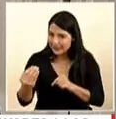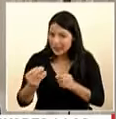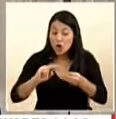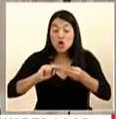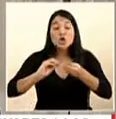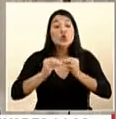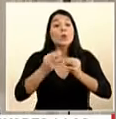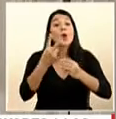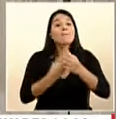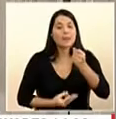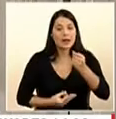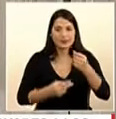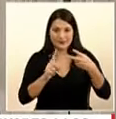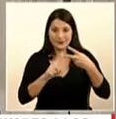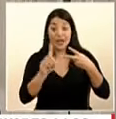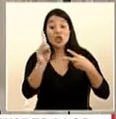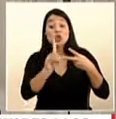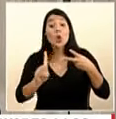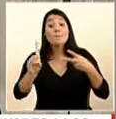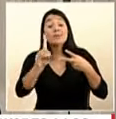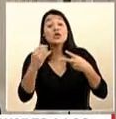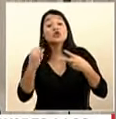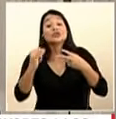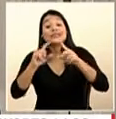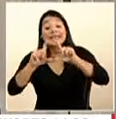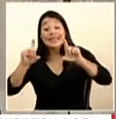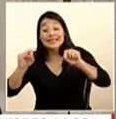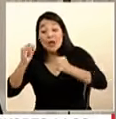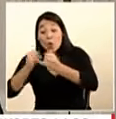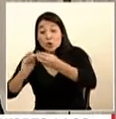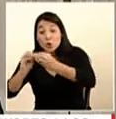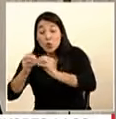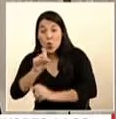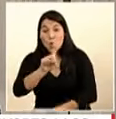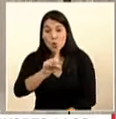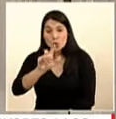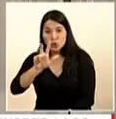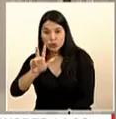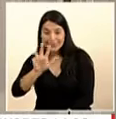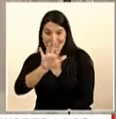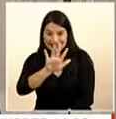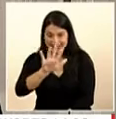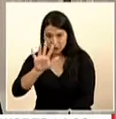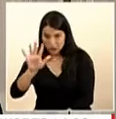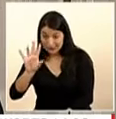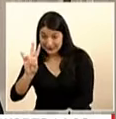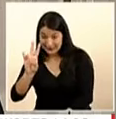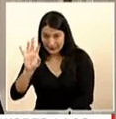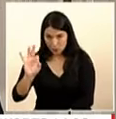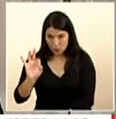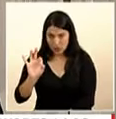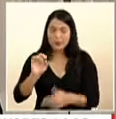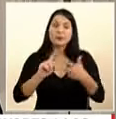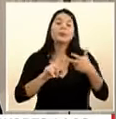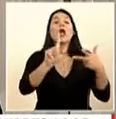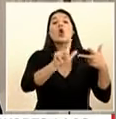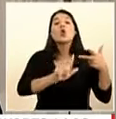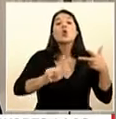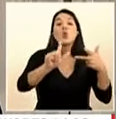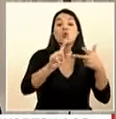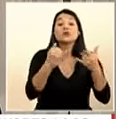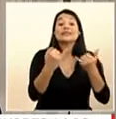domingo vehículos cuya placa finalice en 13 5 7 y 9 lunes vehículos cuya